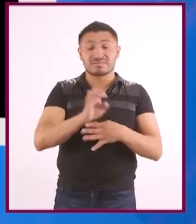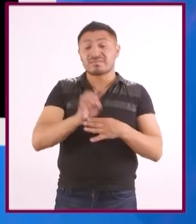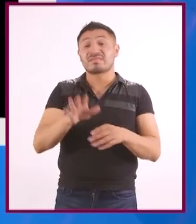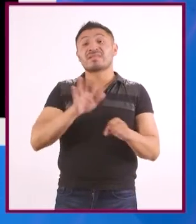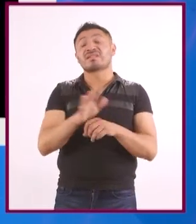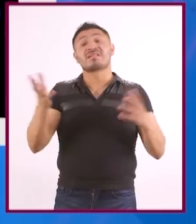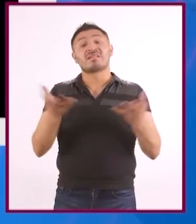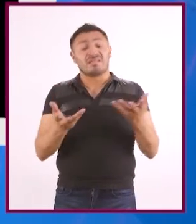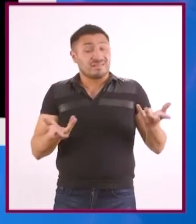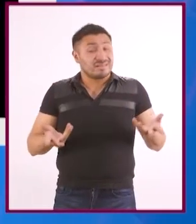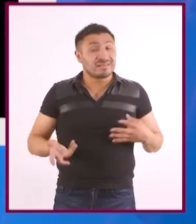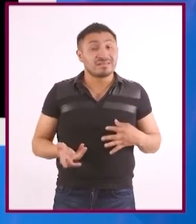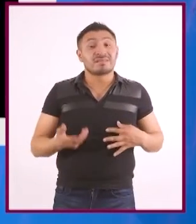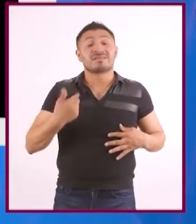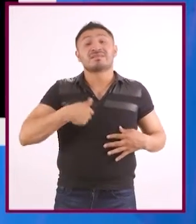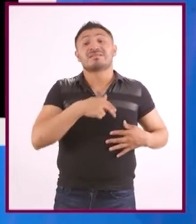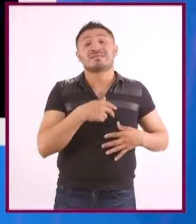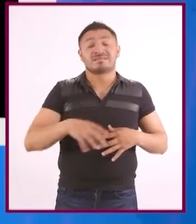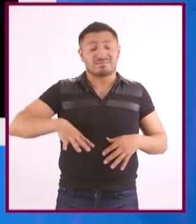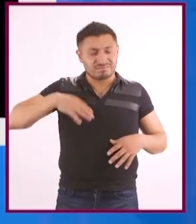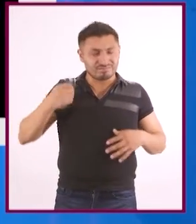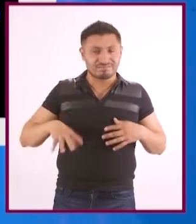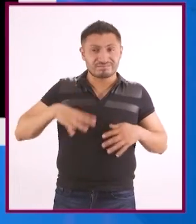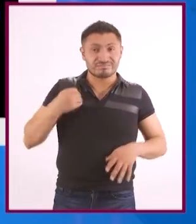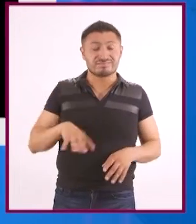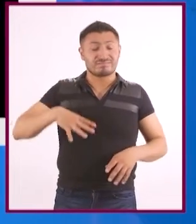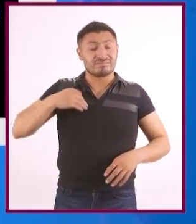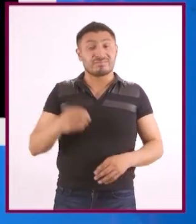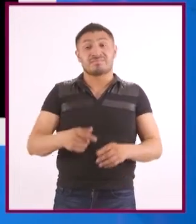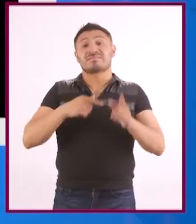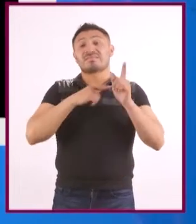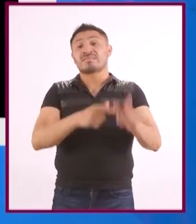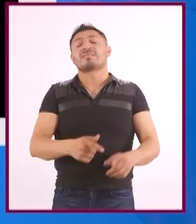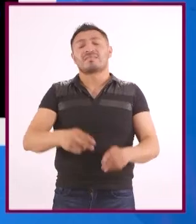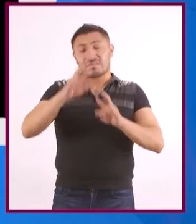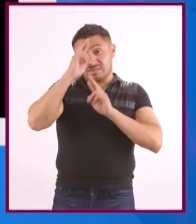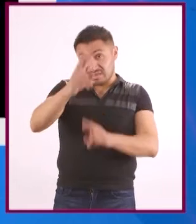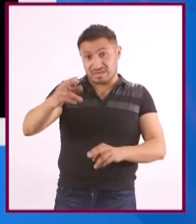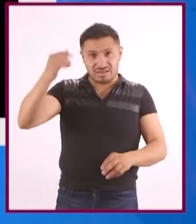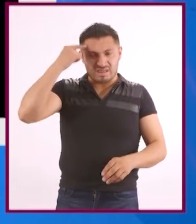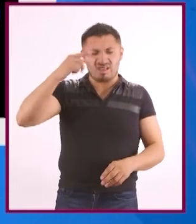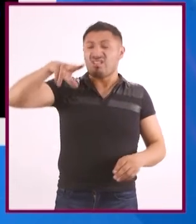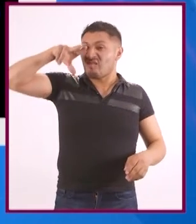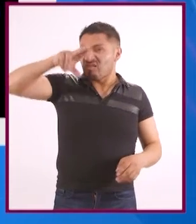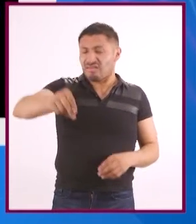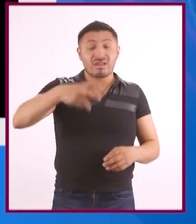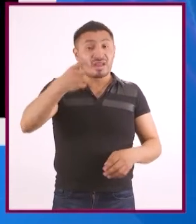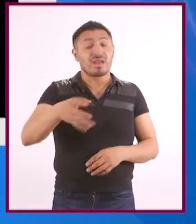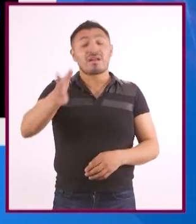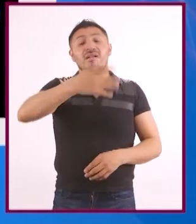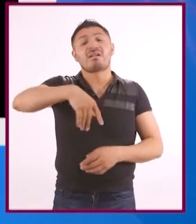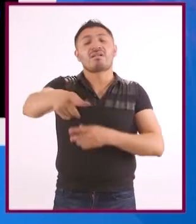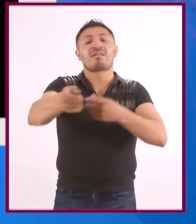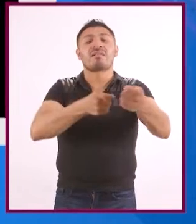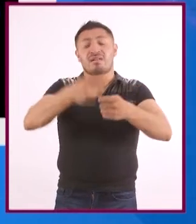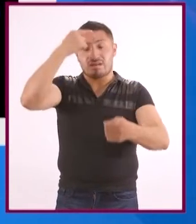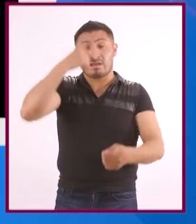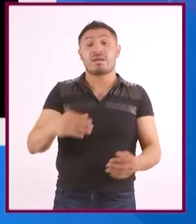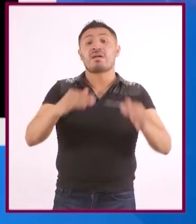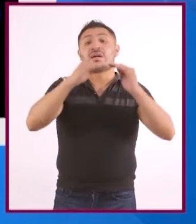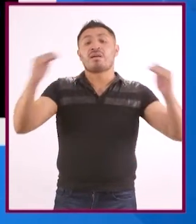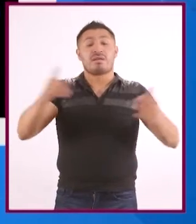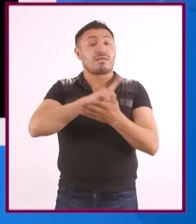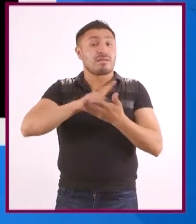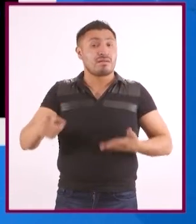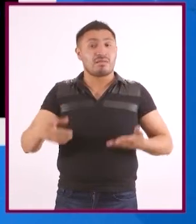hacer en estos casos es tratar de contener estas objeciones de conciencia y pues buscar una regulación para que se puedan equilibrar